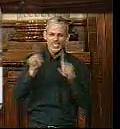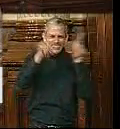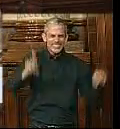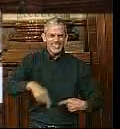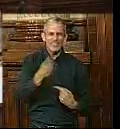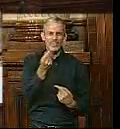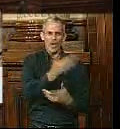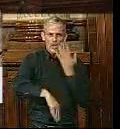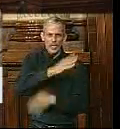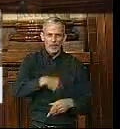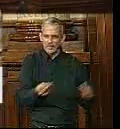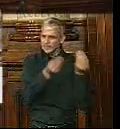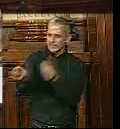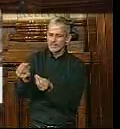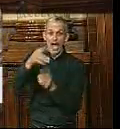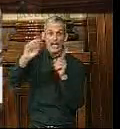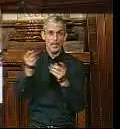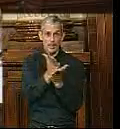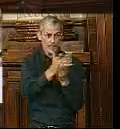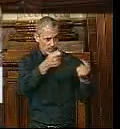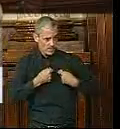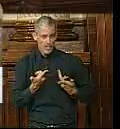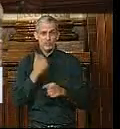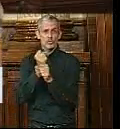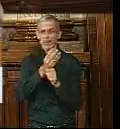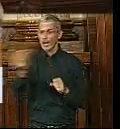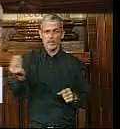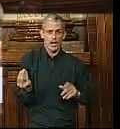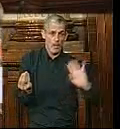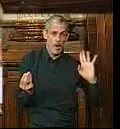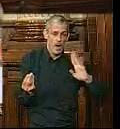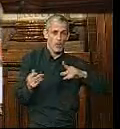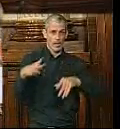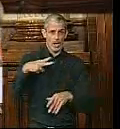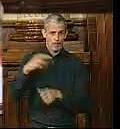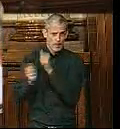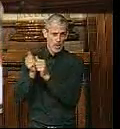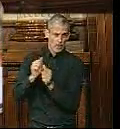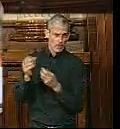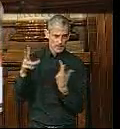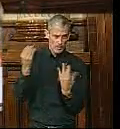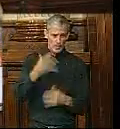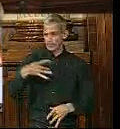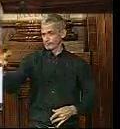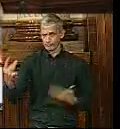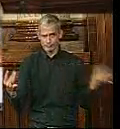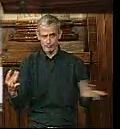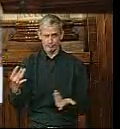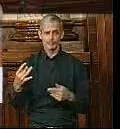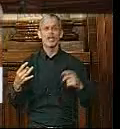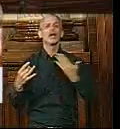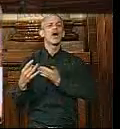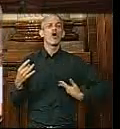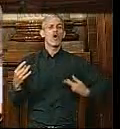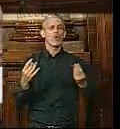certificado único de discapacidad también genera derechos laborales para que el sector privado tenga un aporte del Estado